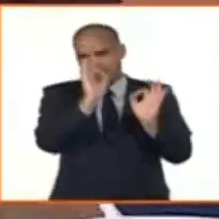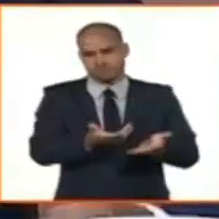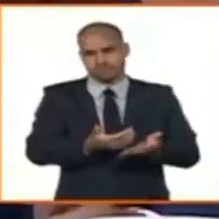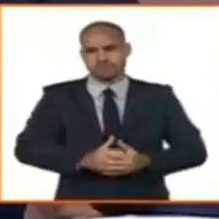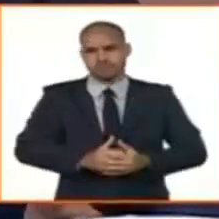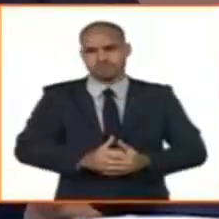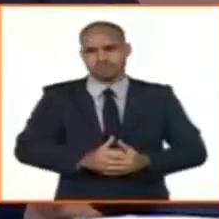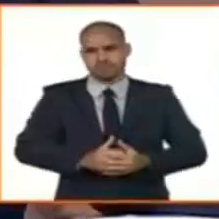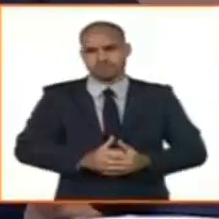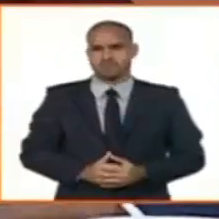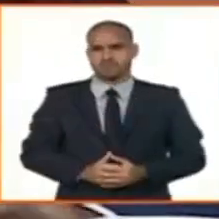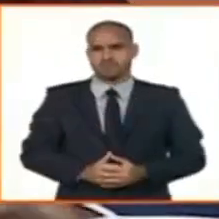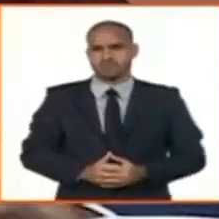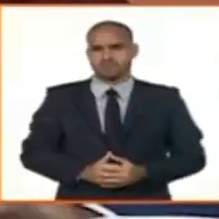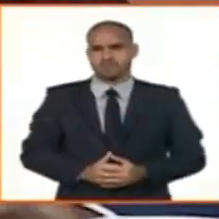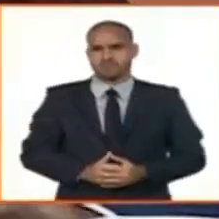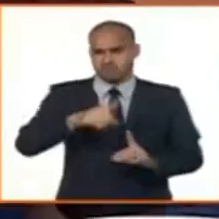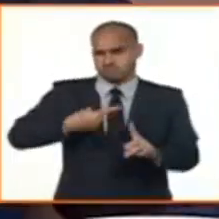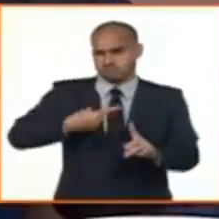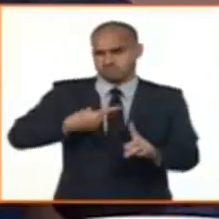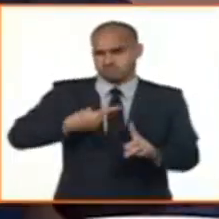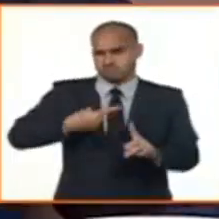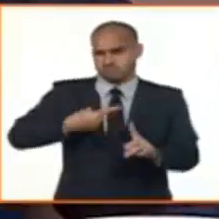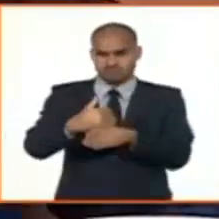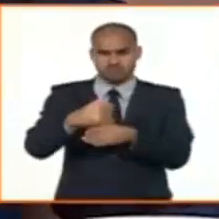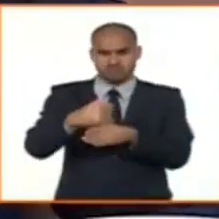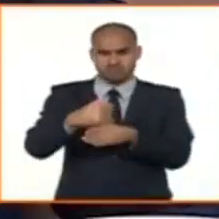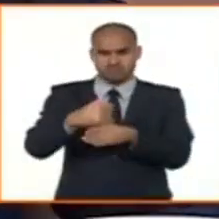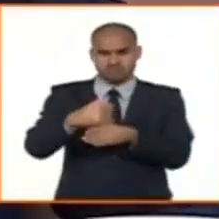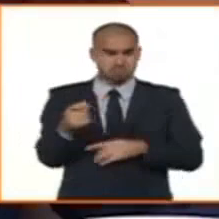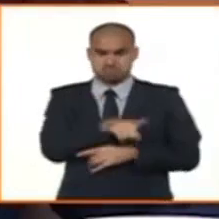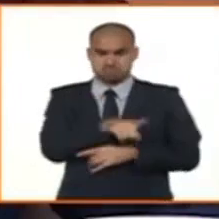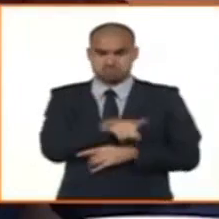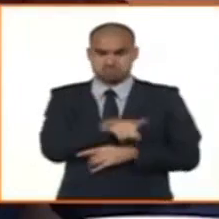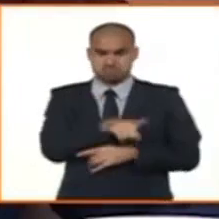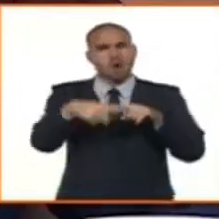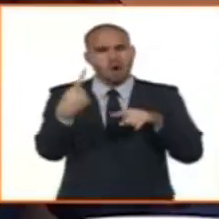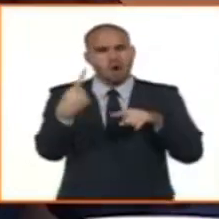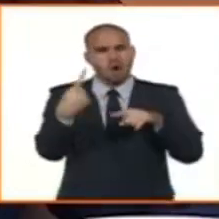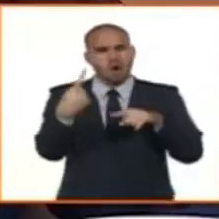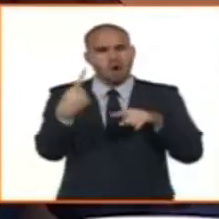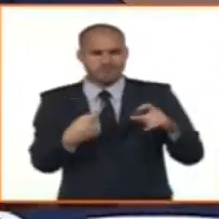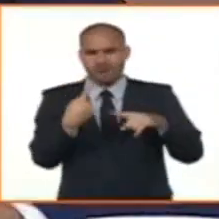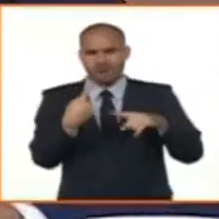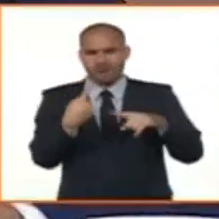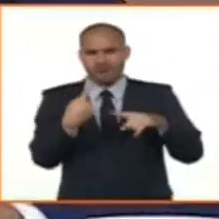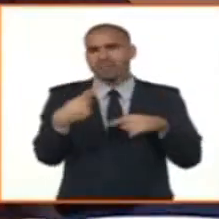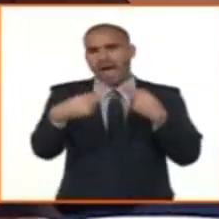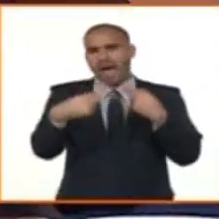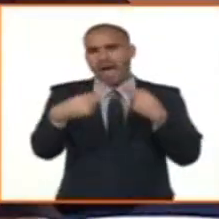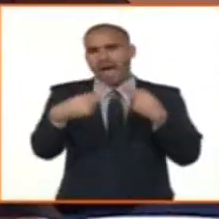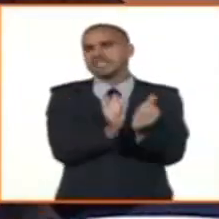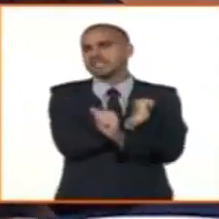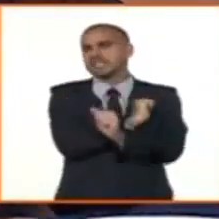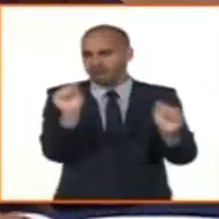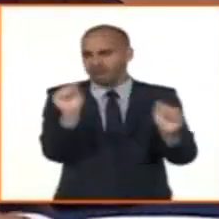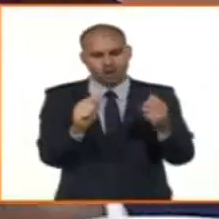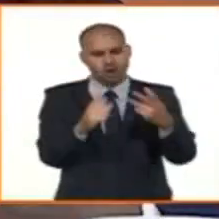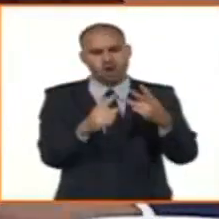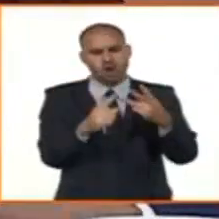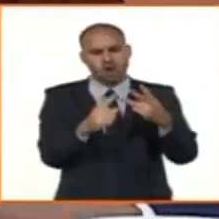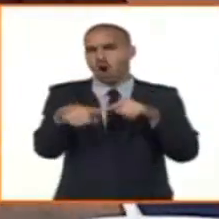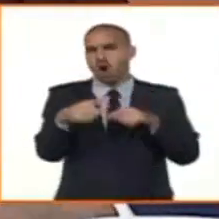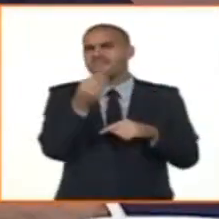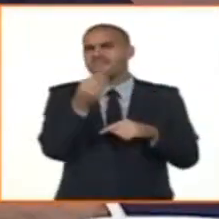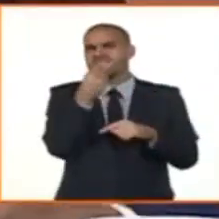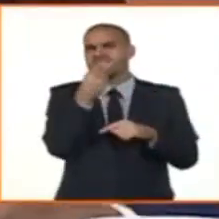que el bloqueo económico, financiero y comercial, al igual que las agresiones armadas, al igual que los actos terroristas y las campañas de desinformación, es